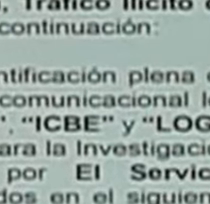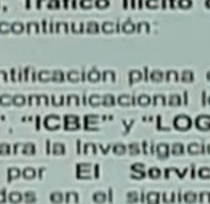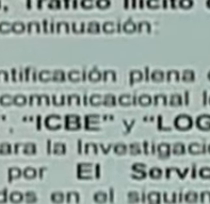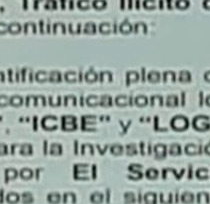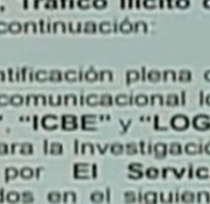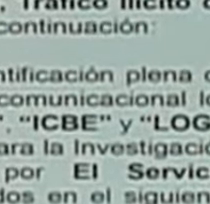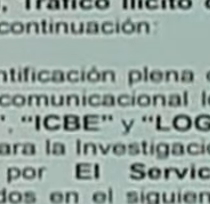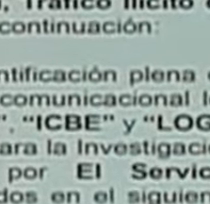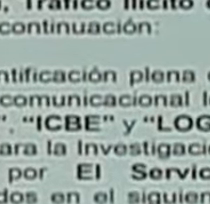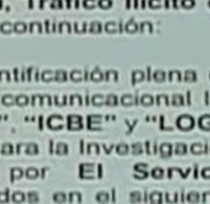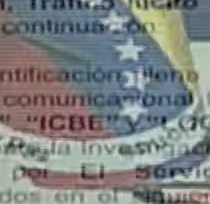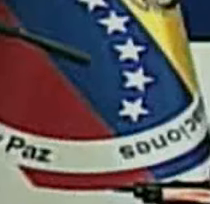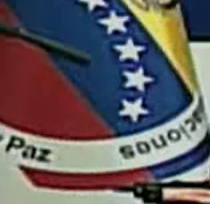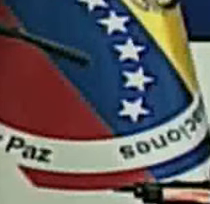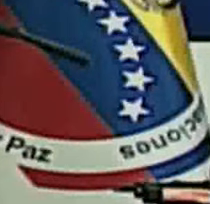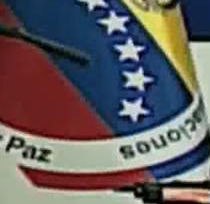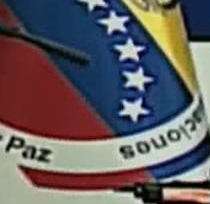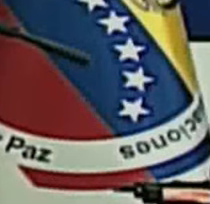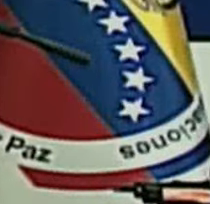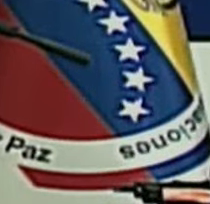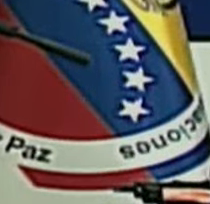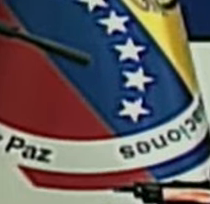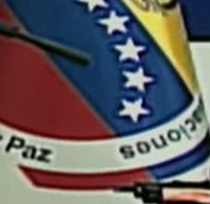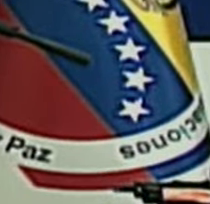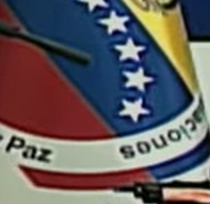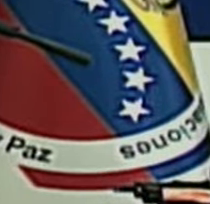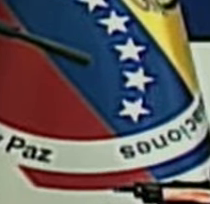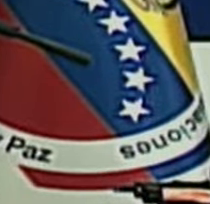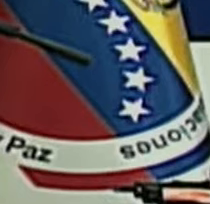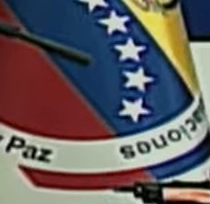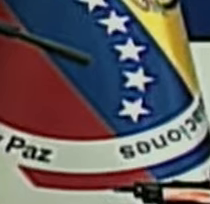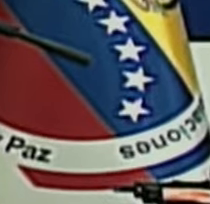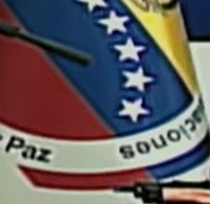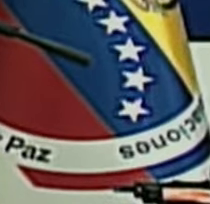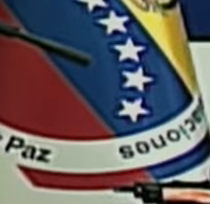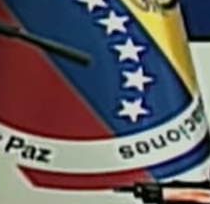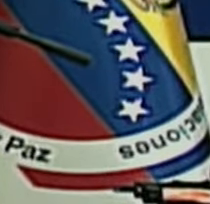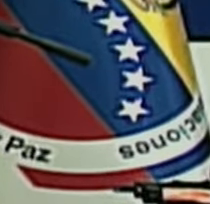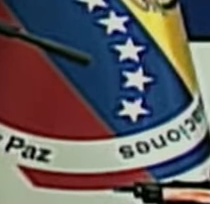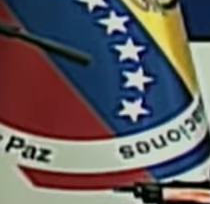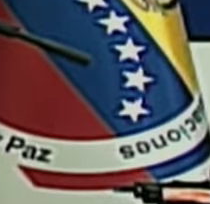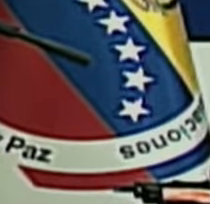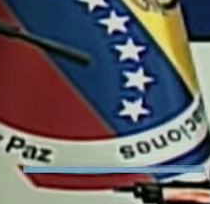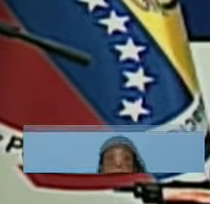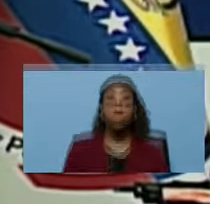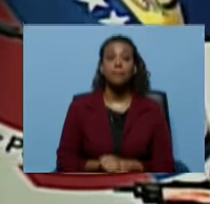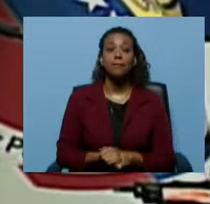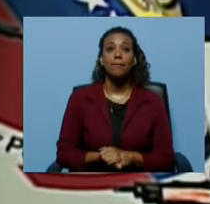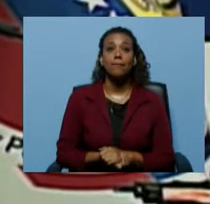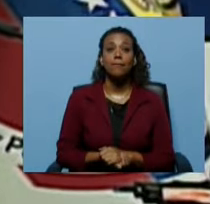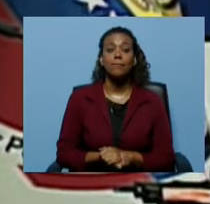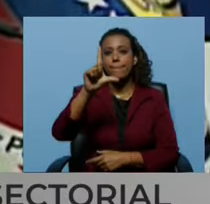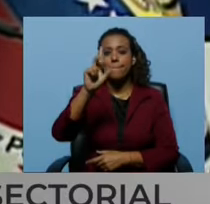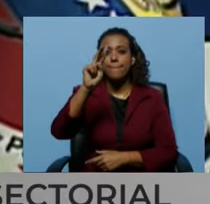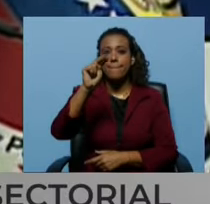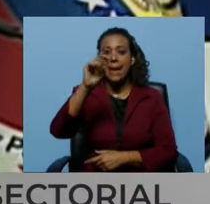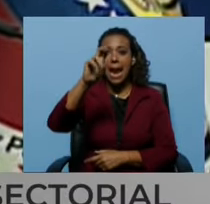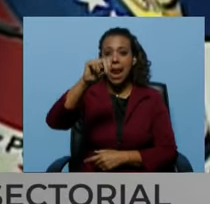Y comienza a aparecer una señora que se llama Belén Salas, alias La Niña,